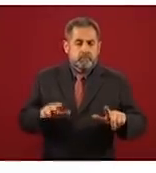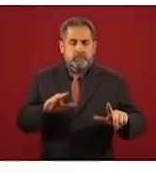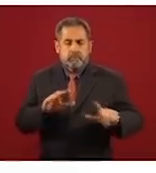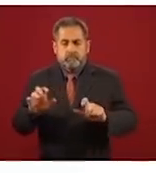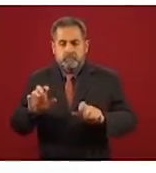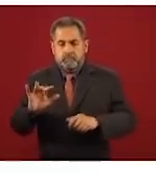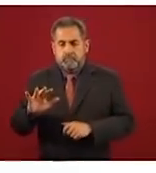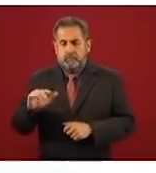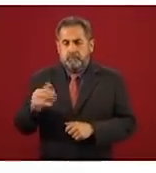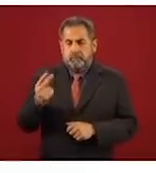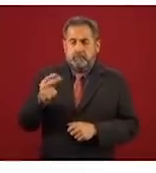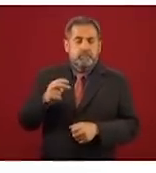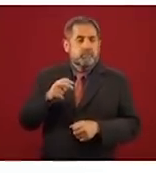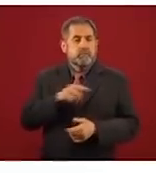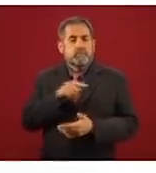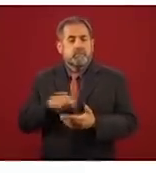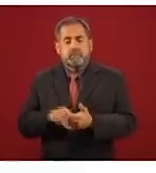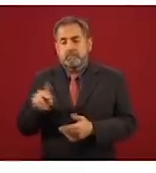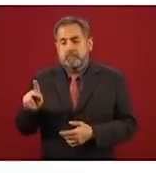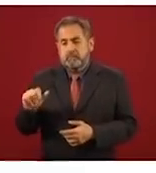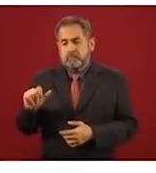752, la de Palmillas.